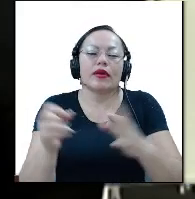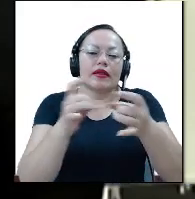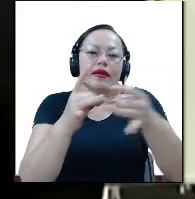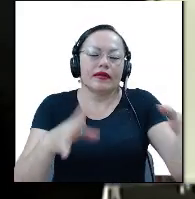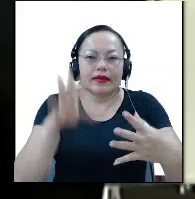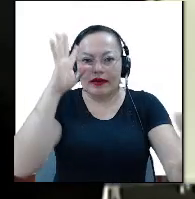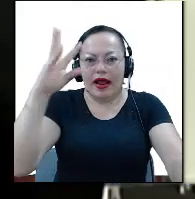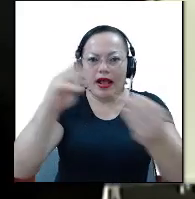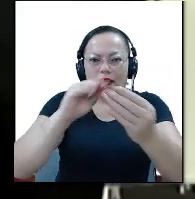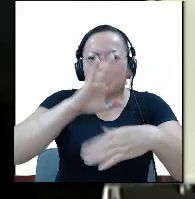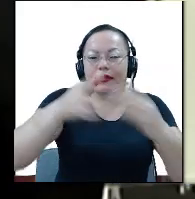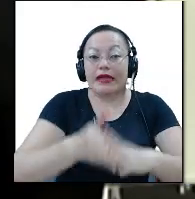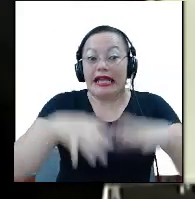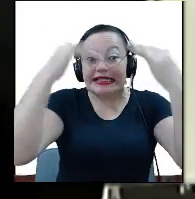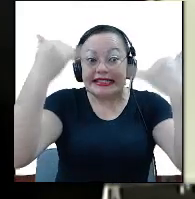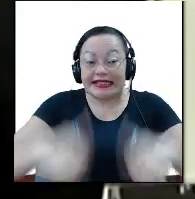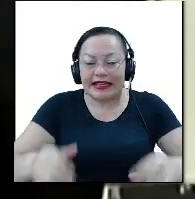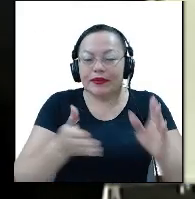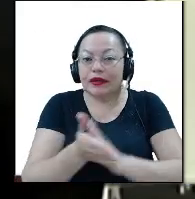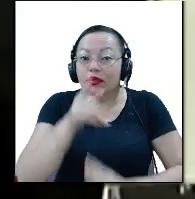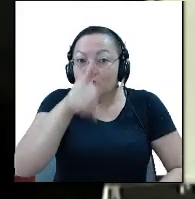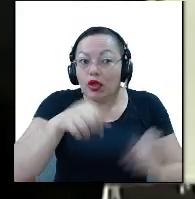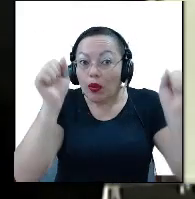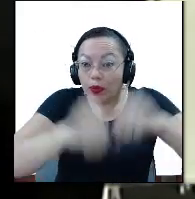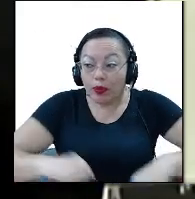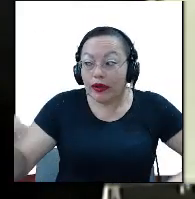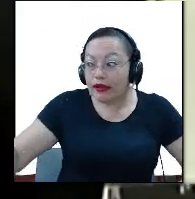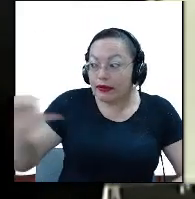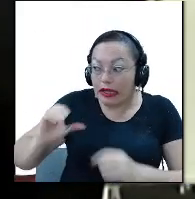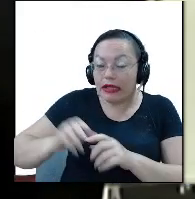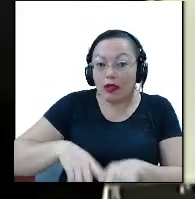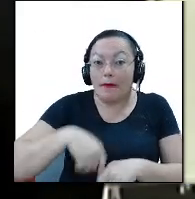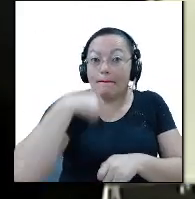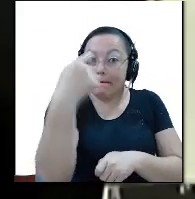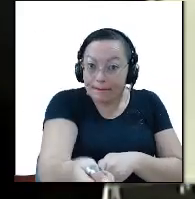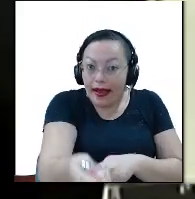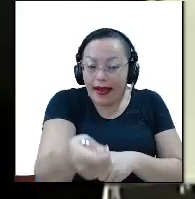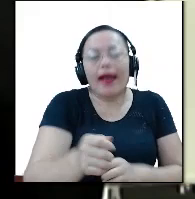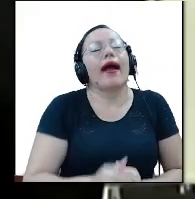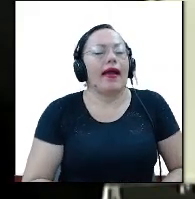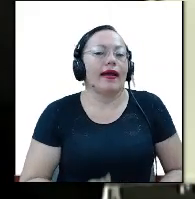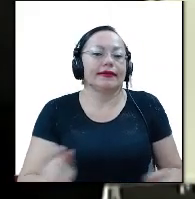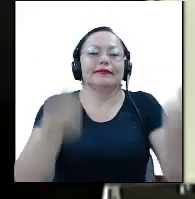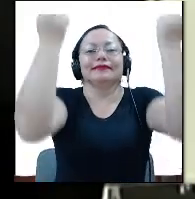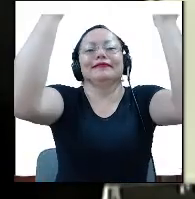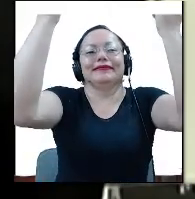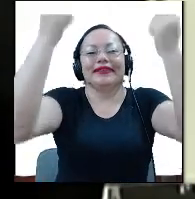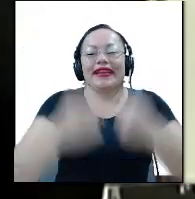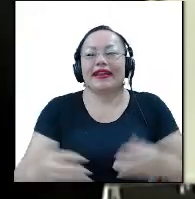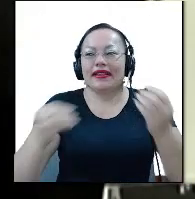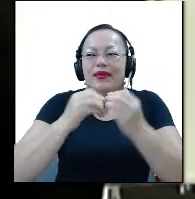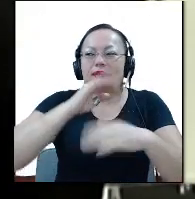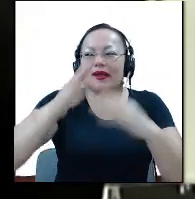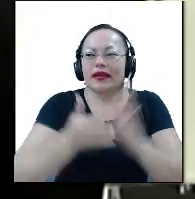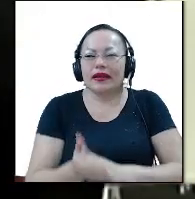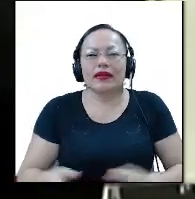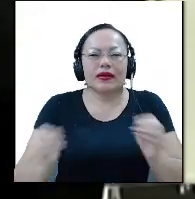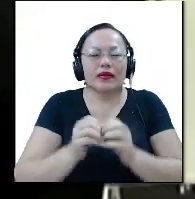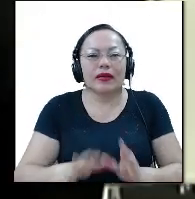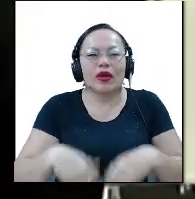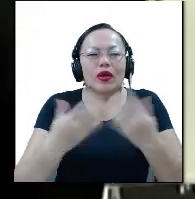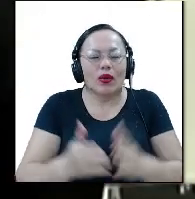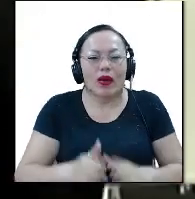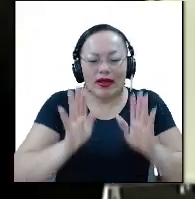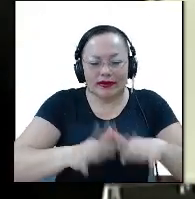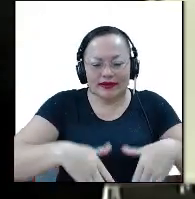tenía predestinado terminar. Si ve que puede pagar, lo mejor es que pague. Además, porque todo esto es un efecto dominó, es